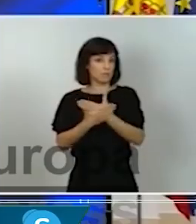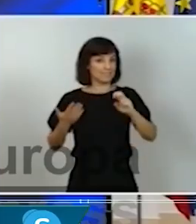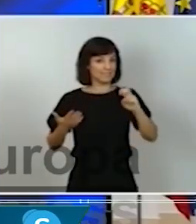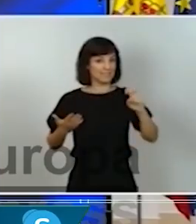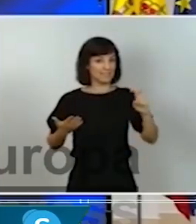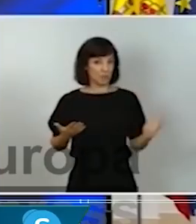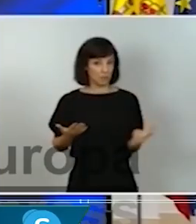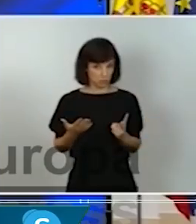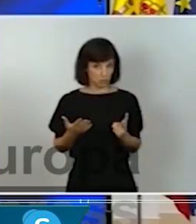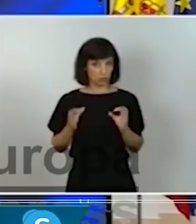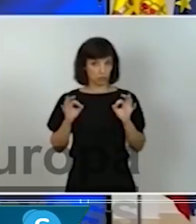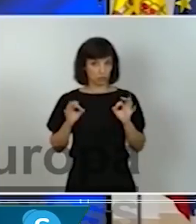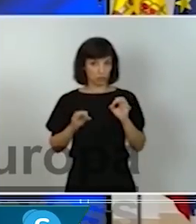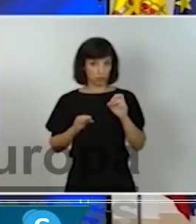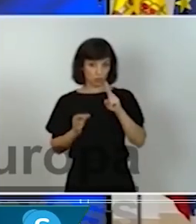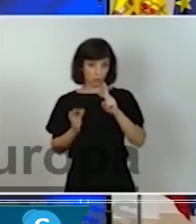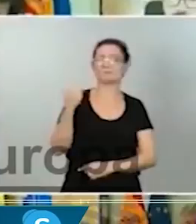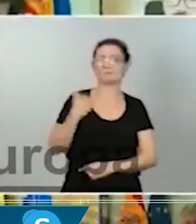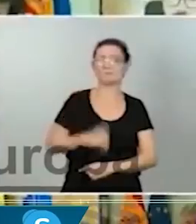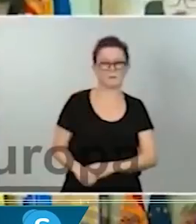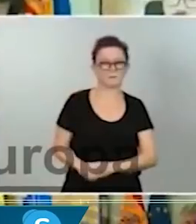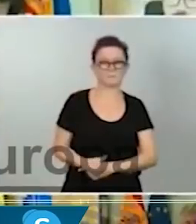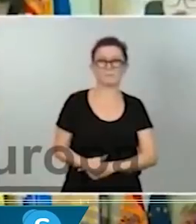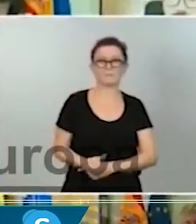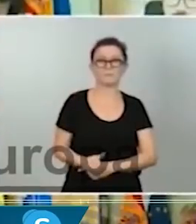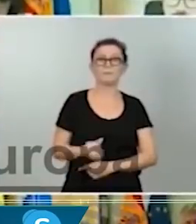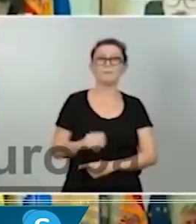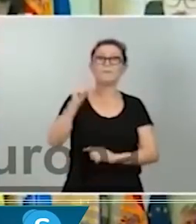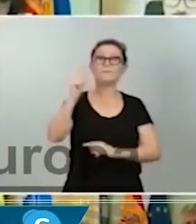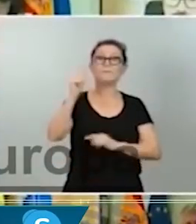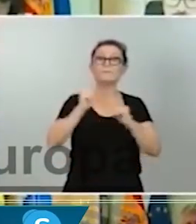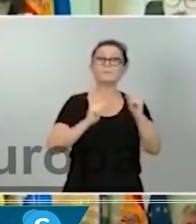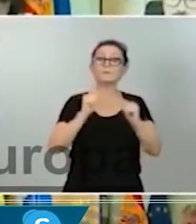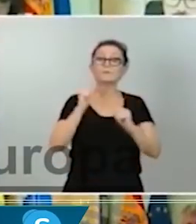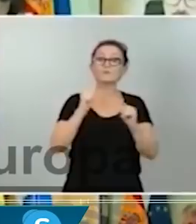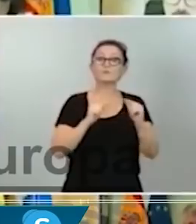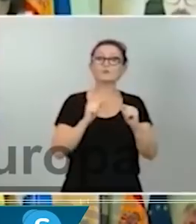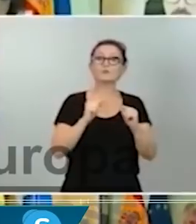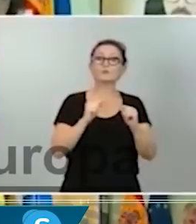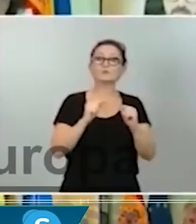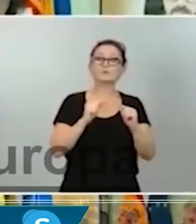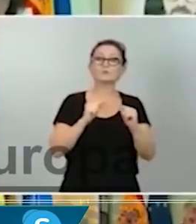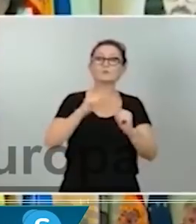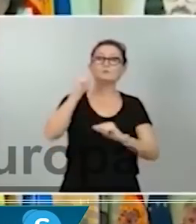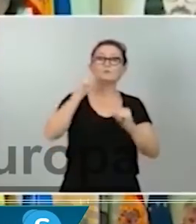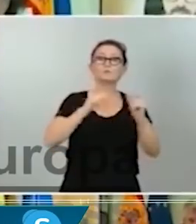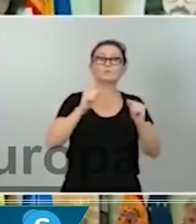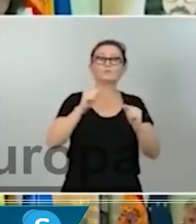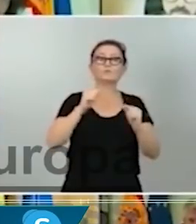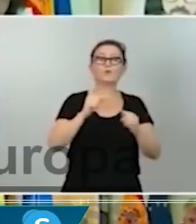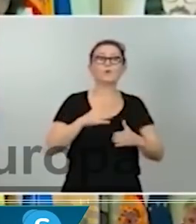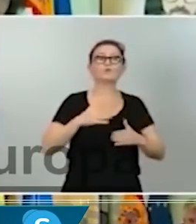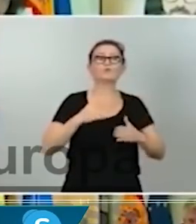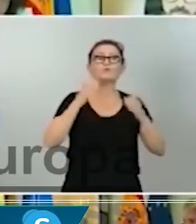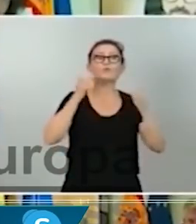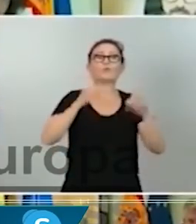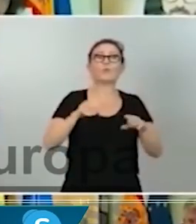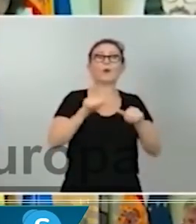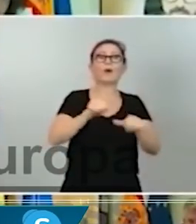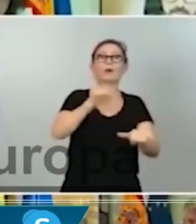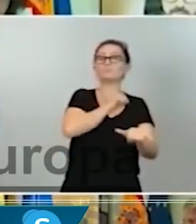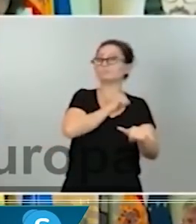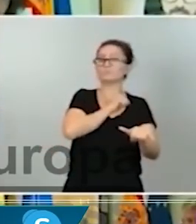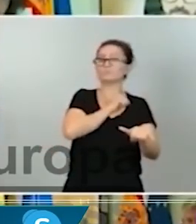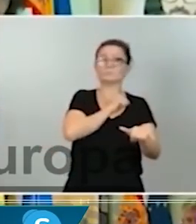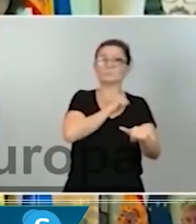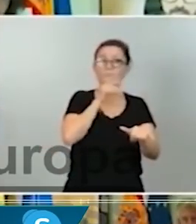pleno empleo de rodríguez zapatero' y la promesa también de crear centenares de miles de puestos de